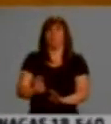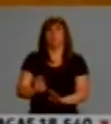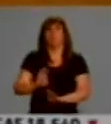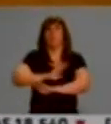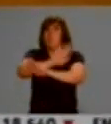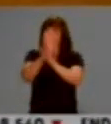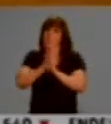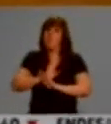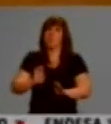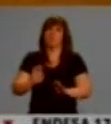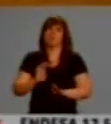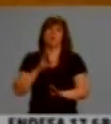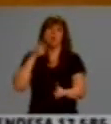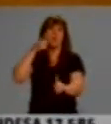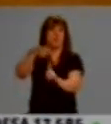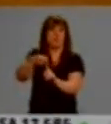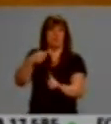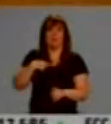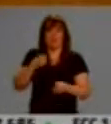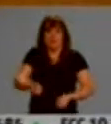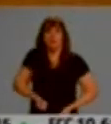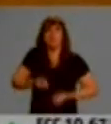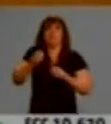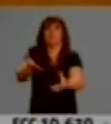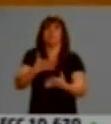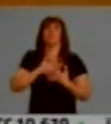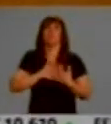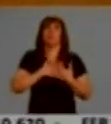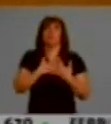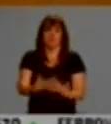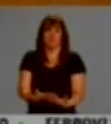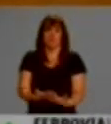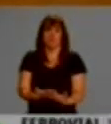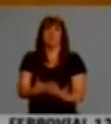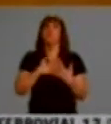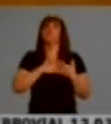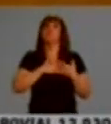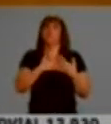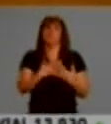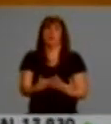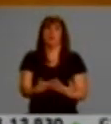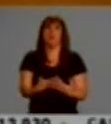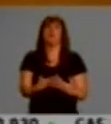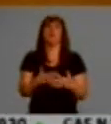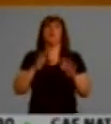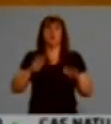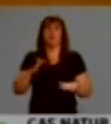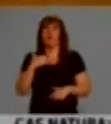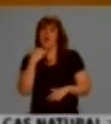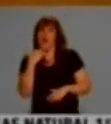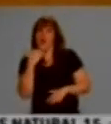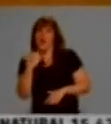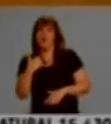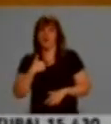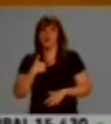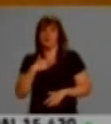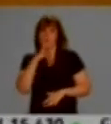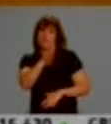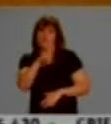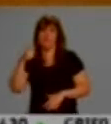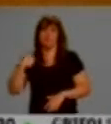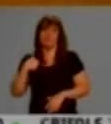la última para hacerlo voluntariamente, sin tener que cometer un delito de perjurio, de